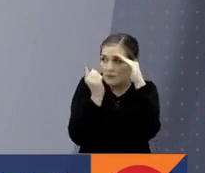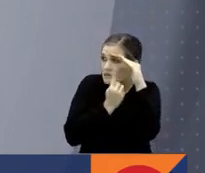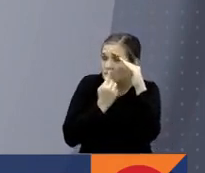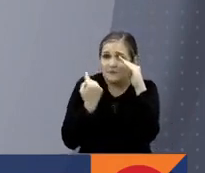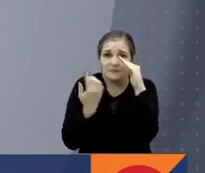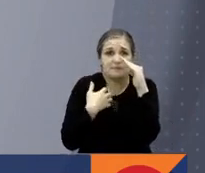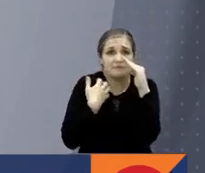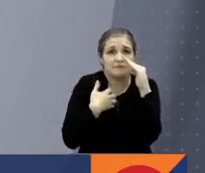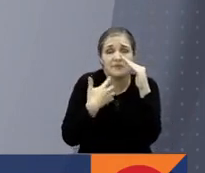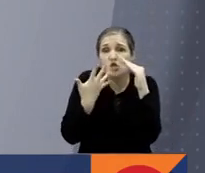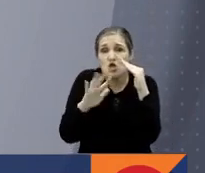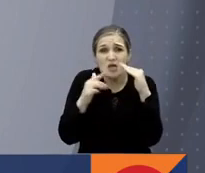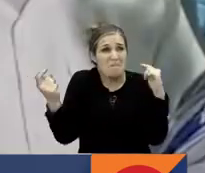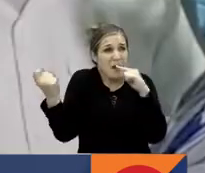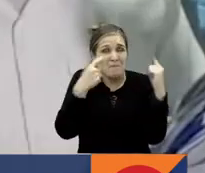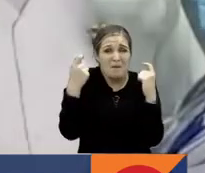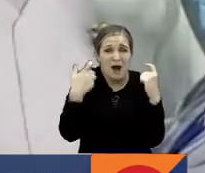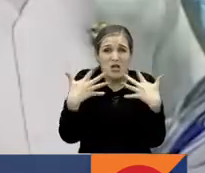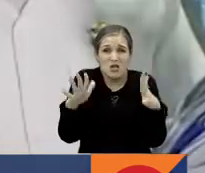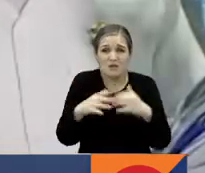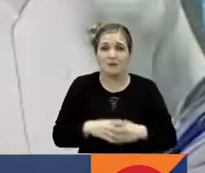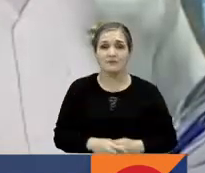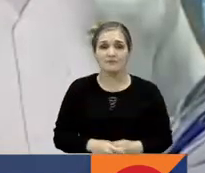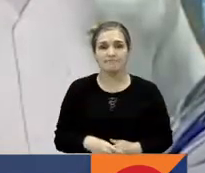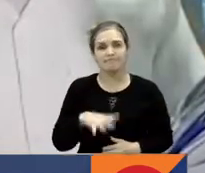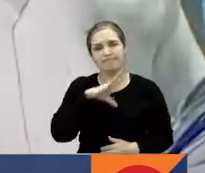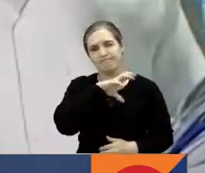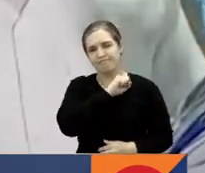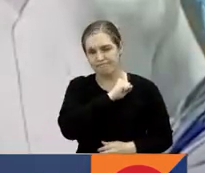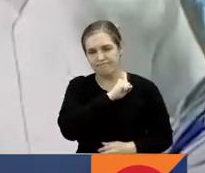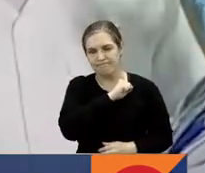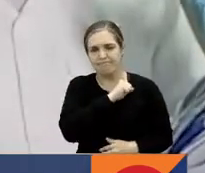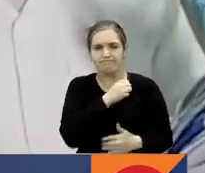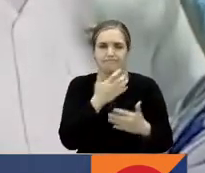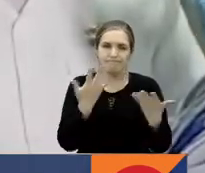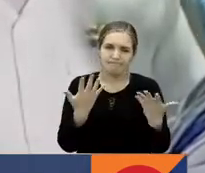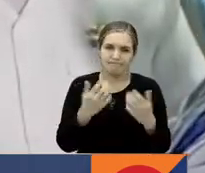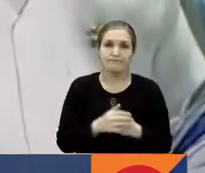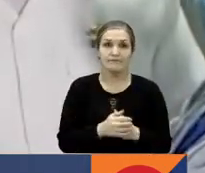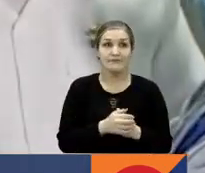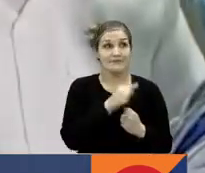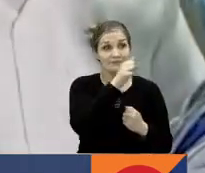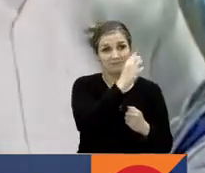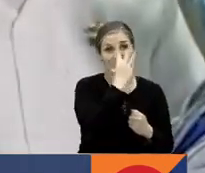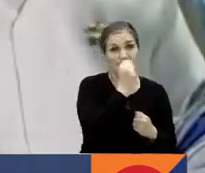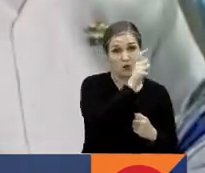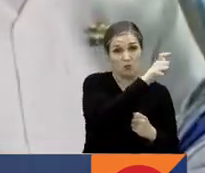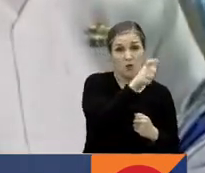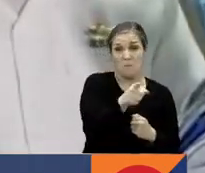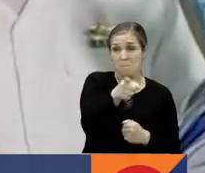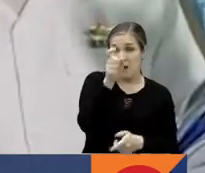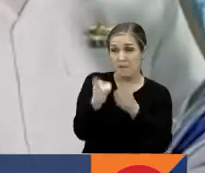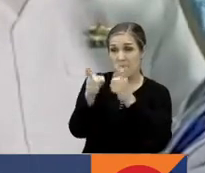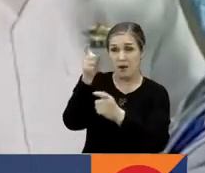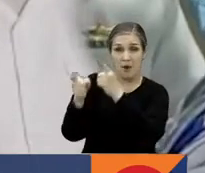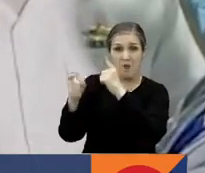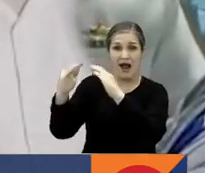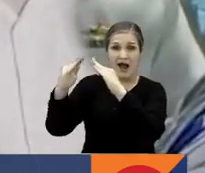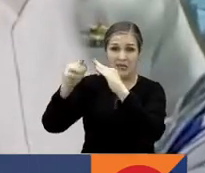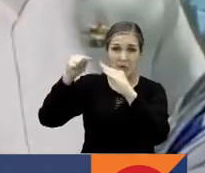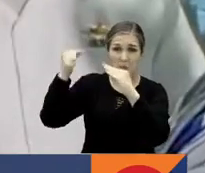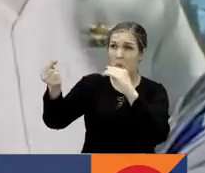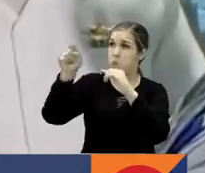evitar quedar en medio del fuego cruzado. Desafortunadamente, algunos de estos proyectiles de estos bandidos impactaron en algunas residencias,